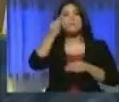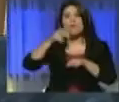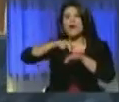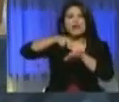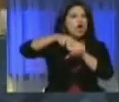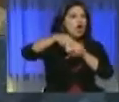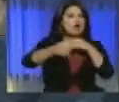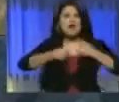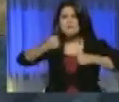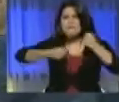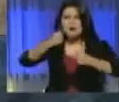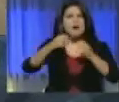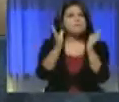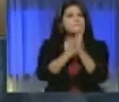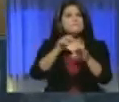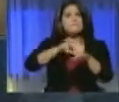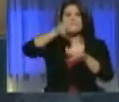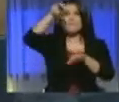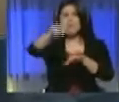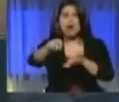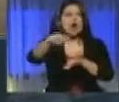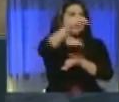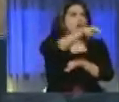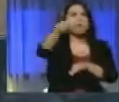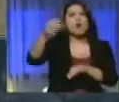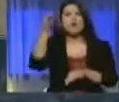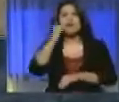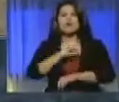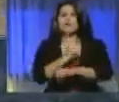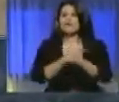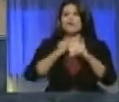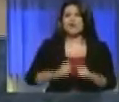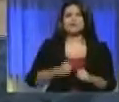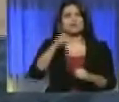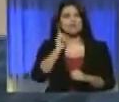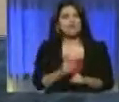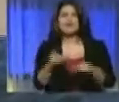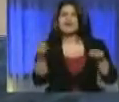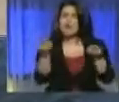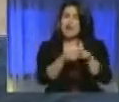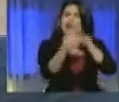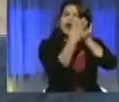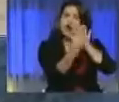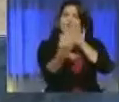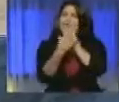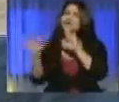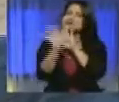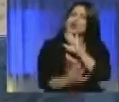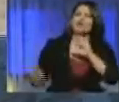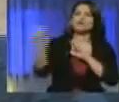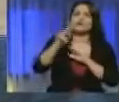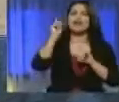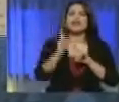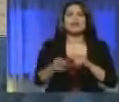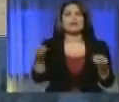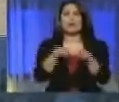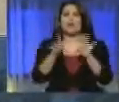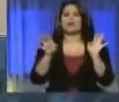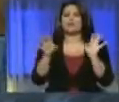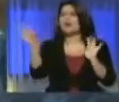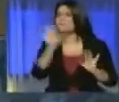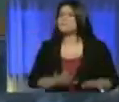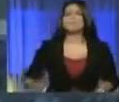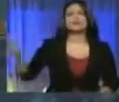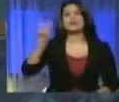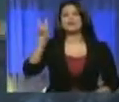corre hacia el futuro con aquella fe, aquella fuerza, tiene que toda nuestra patria volar, volar, volar, nuestra patria entera,